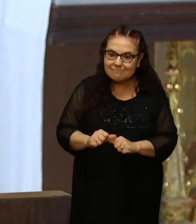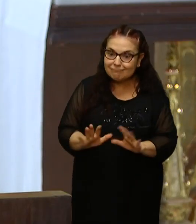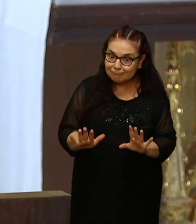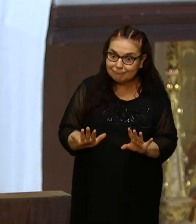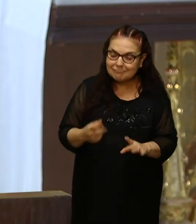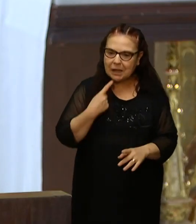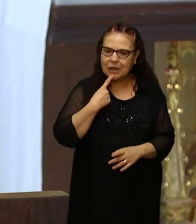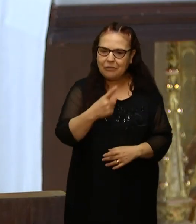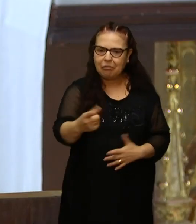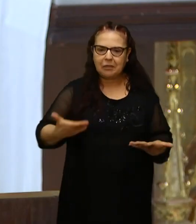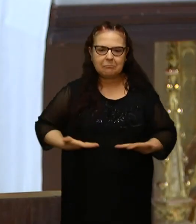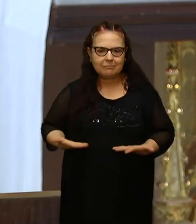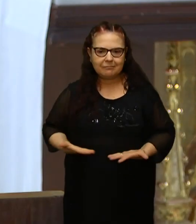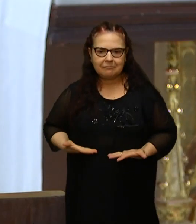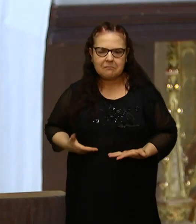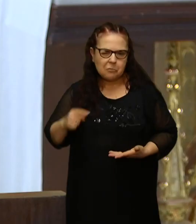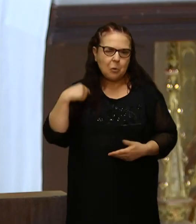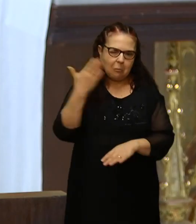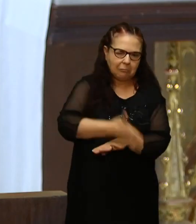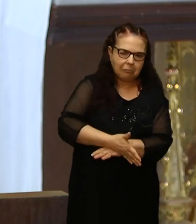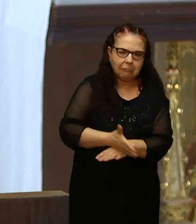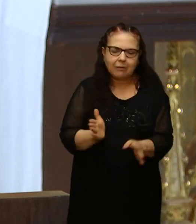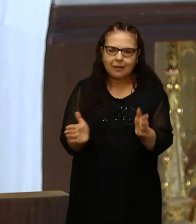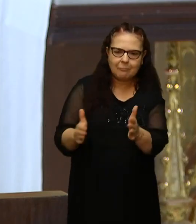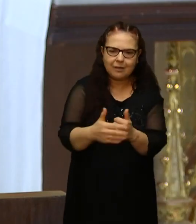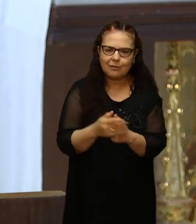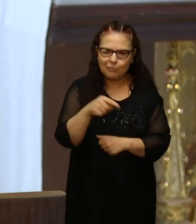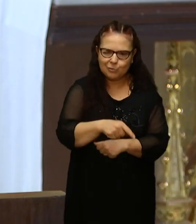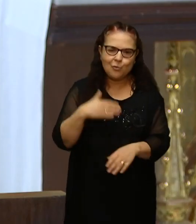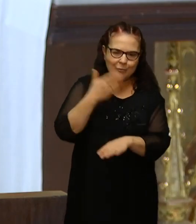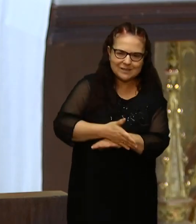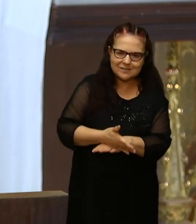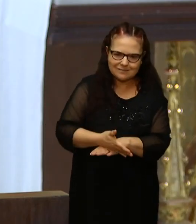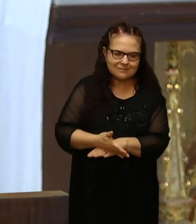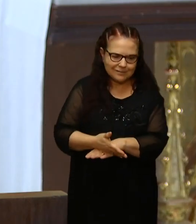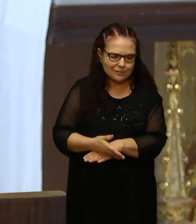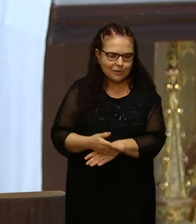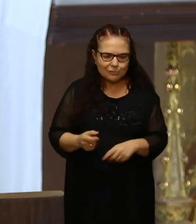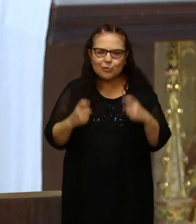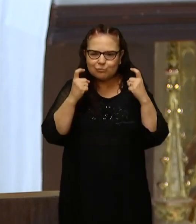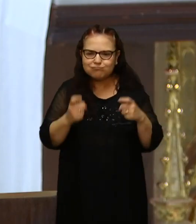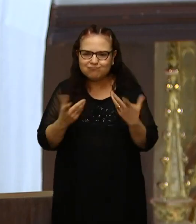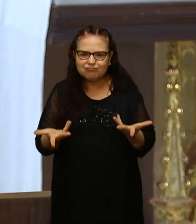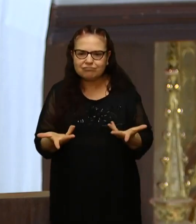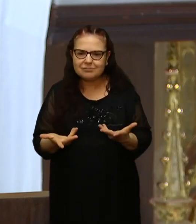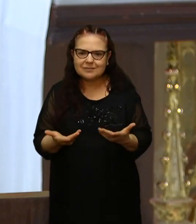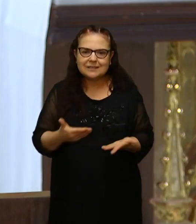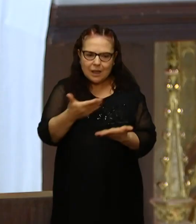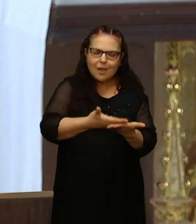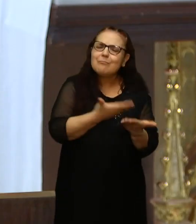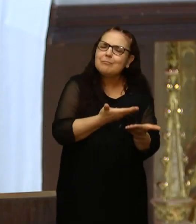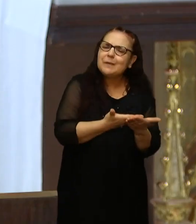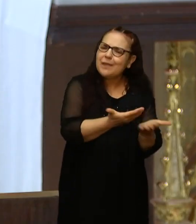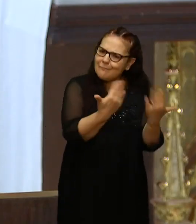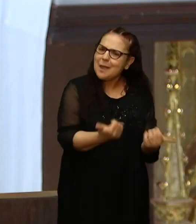dice al criado, sal por los caminos y senderos e insísteles hasta que entren y se llene